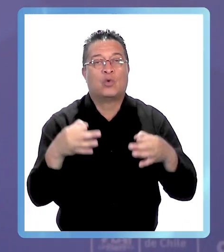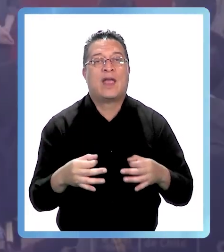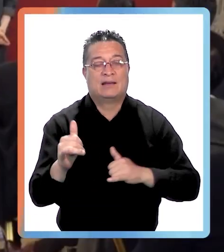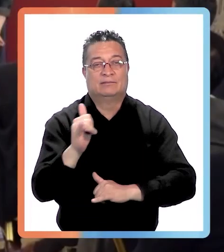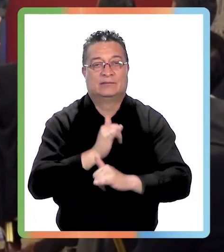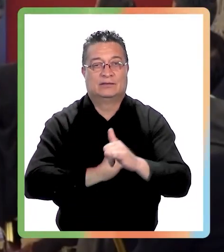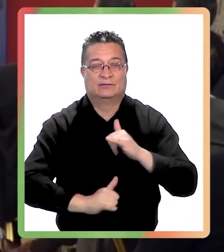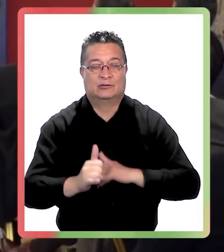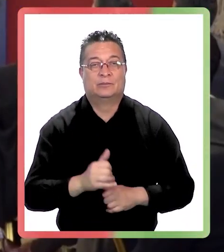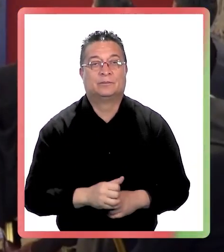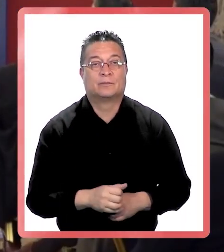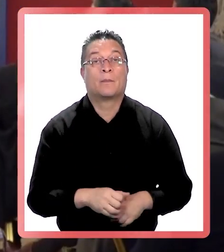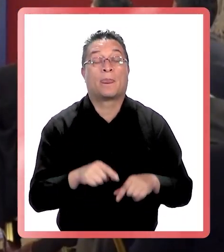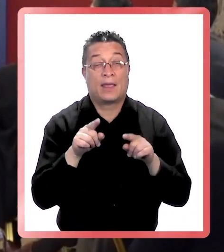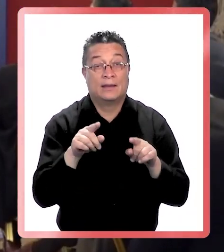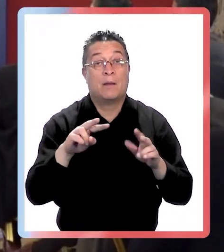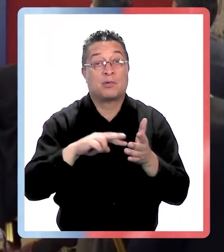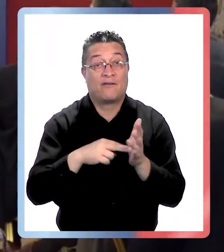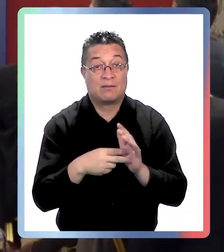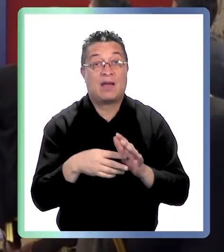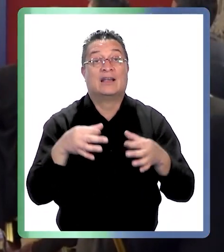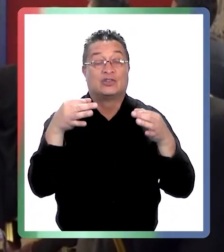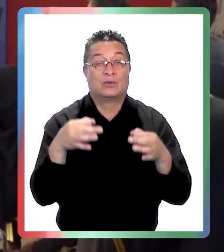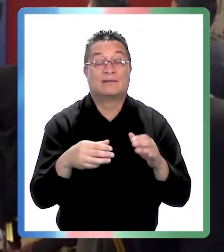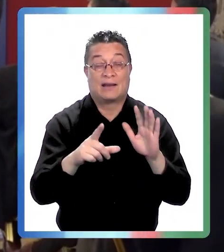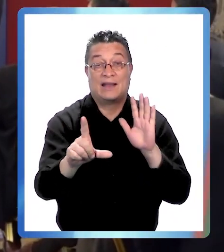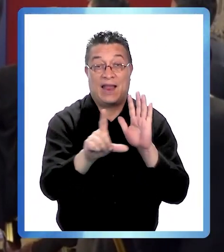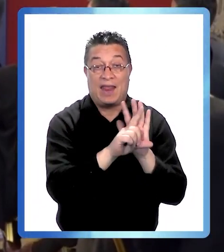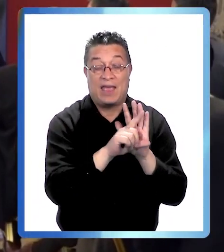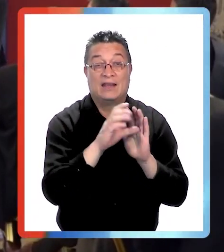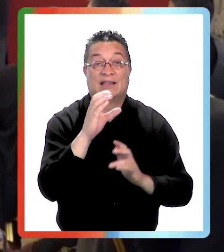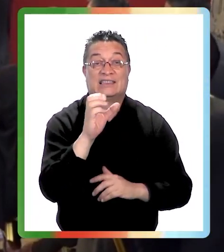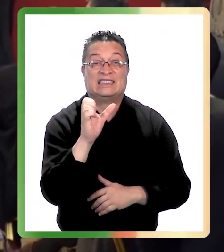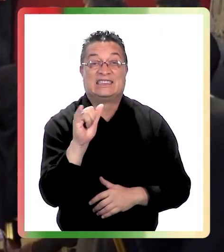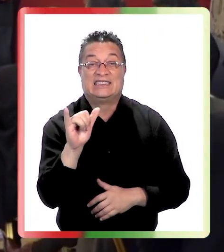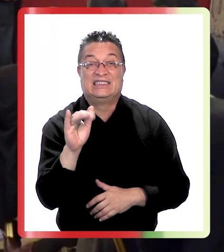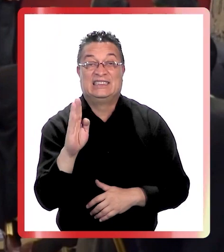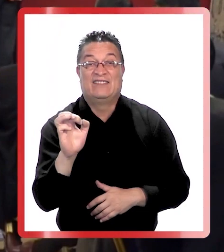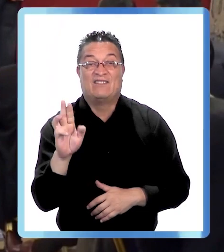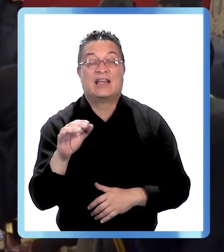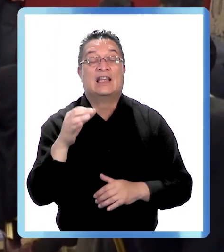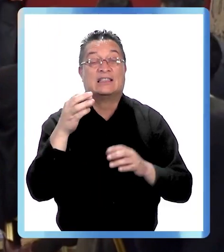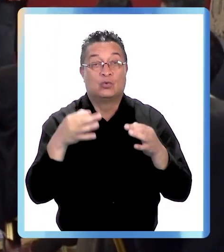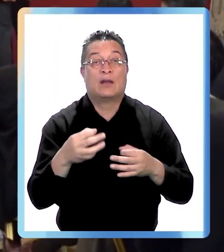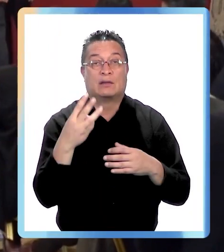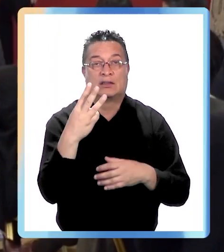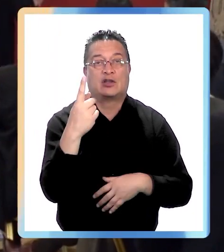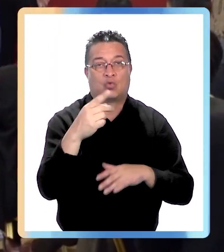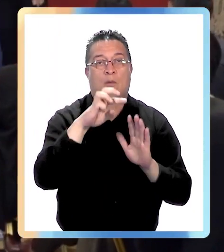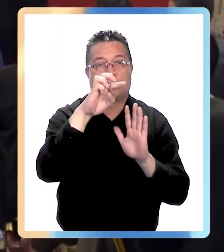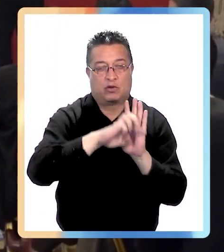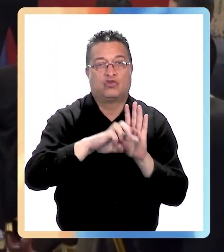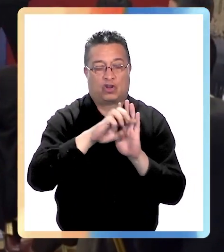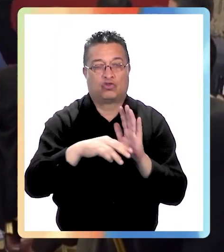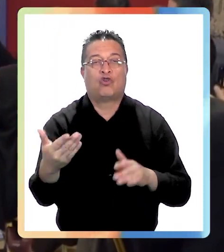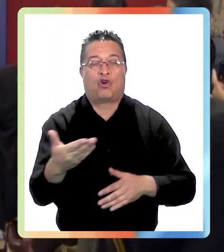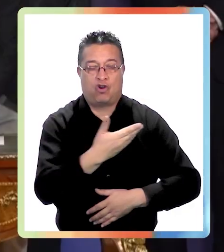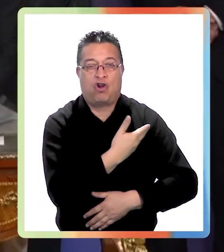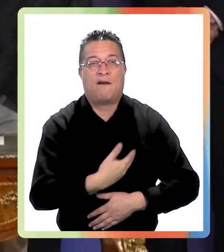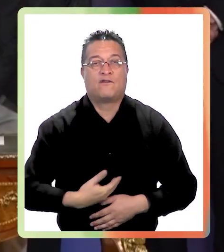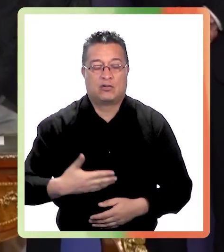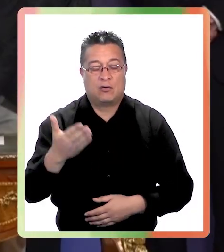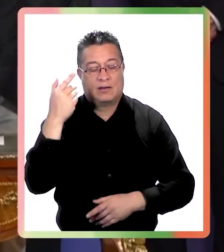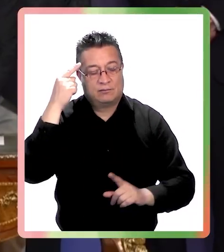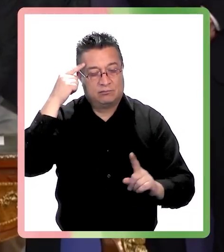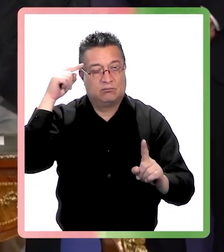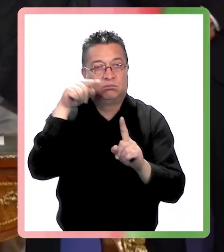informática. Ante la crisis de seguridad, la Ley Marco de Ciberseguridad es uno de los 31 proyectos planteados por el